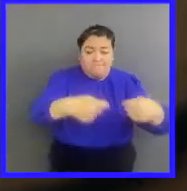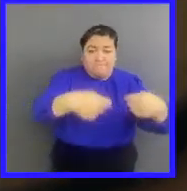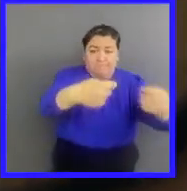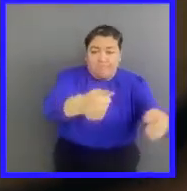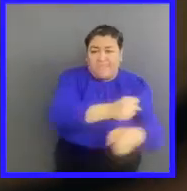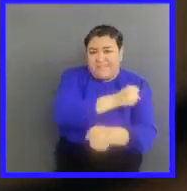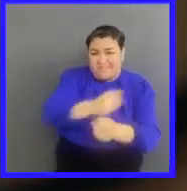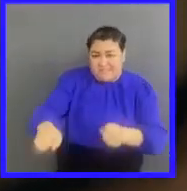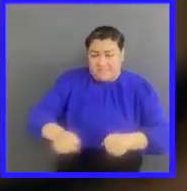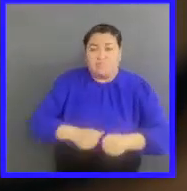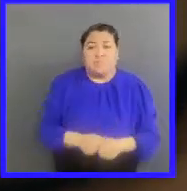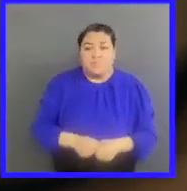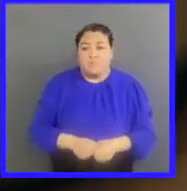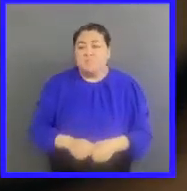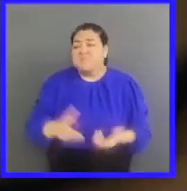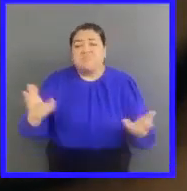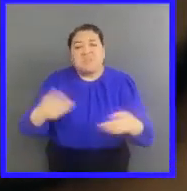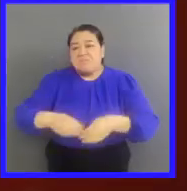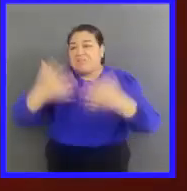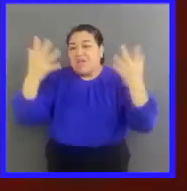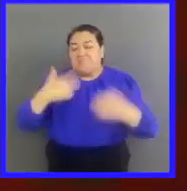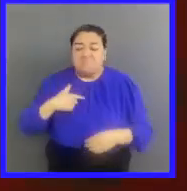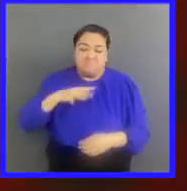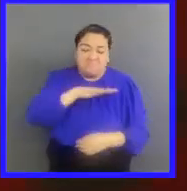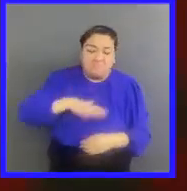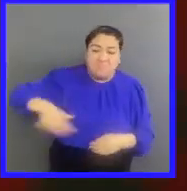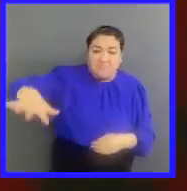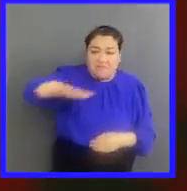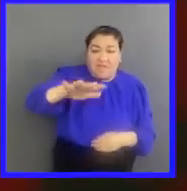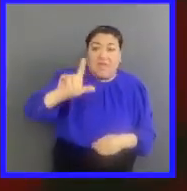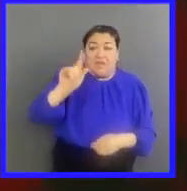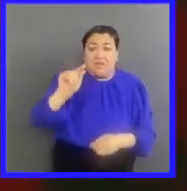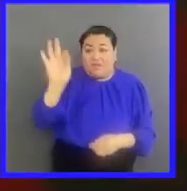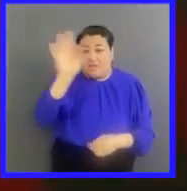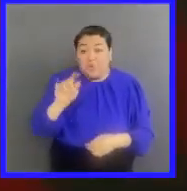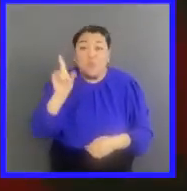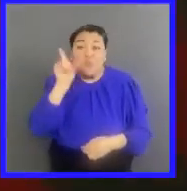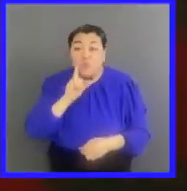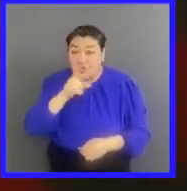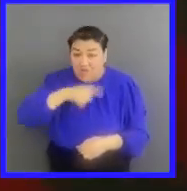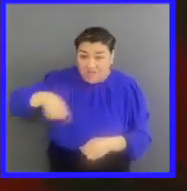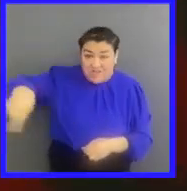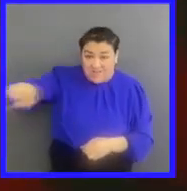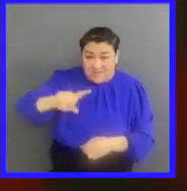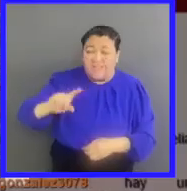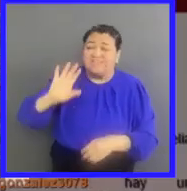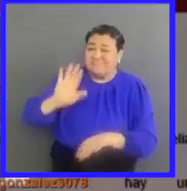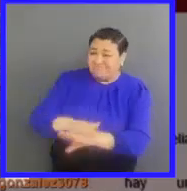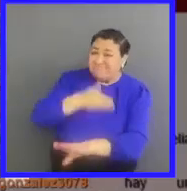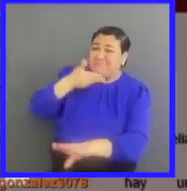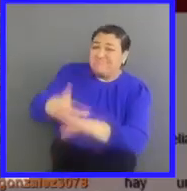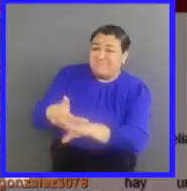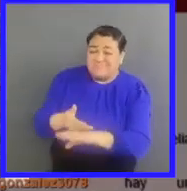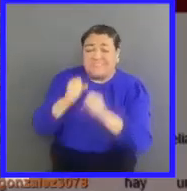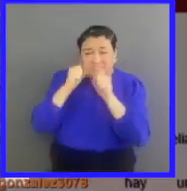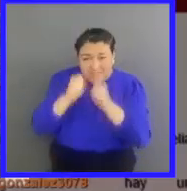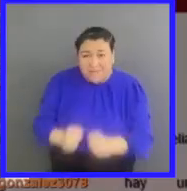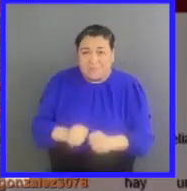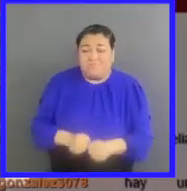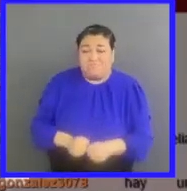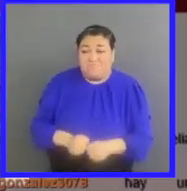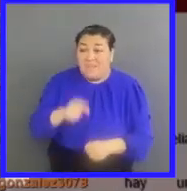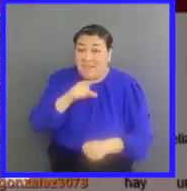realidad. 70% de mujeres en nuestro país han experimentado algún tipo de violencia. Las cifras que dan cuenta de